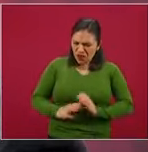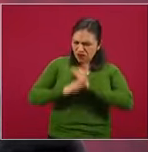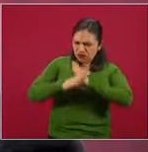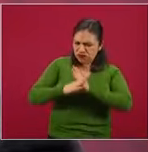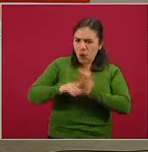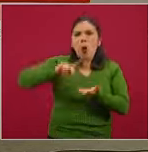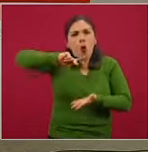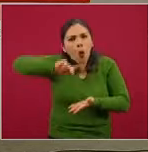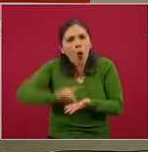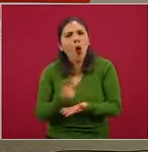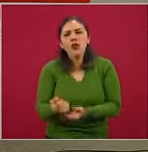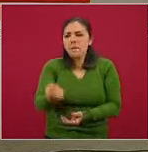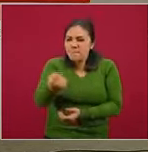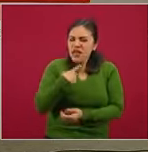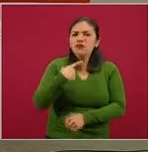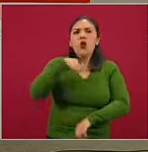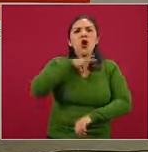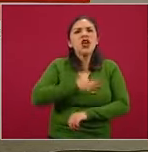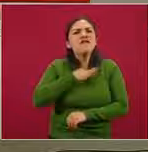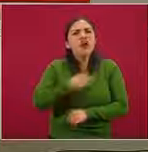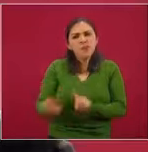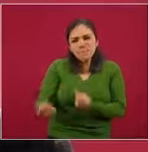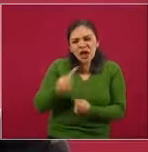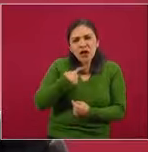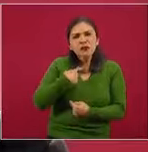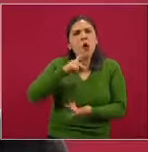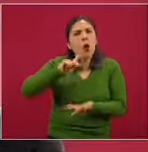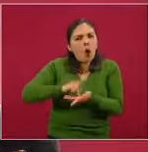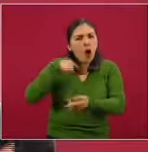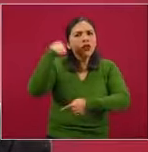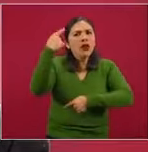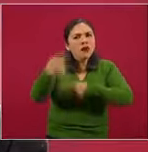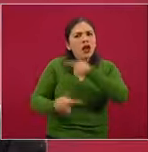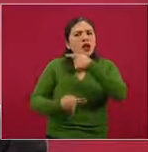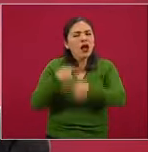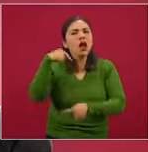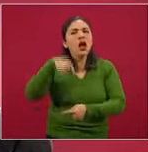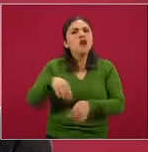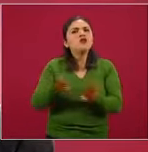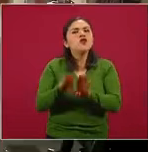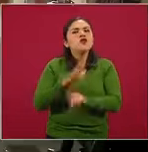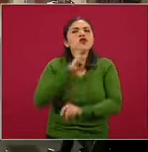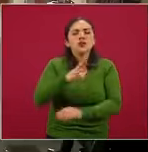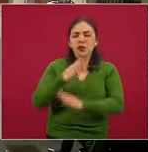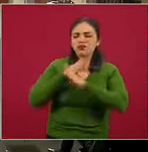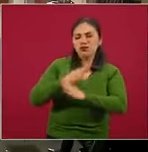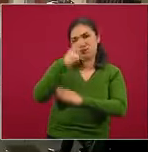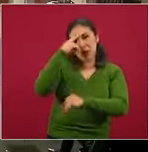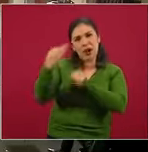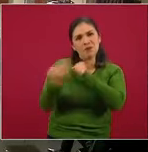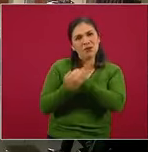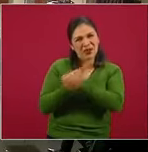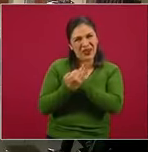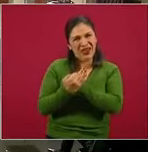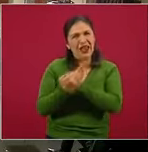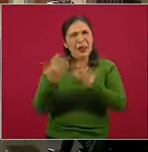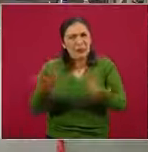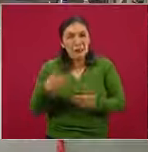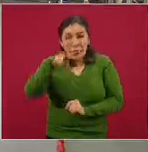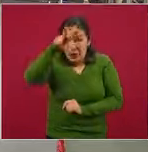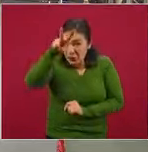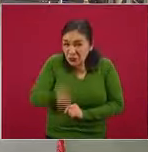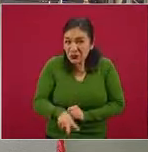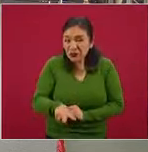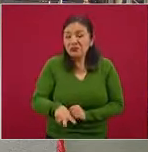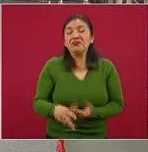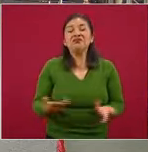causar infección en un sujeto que ya fue infectado y que posiblemente despertó una respuesta inmune protectora. Lo cierto es que